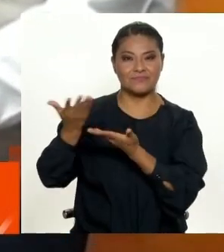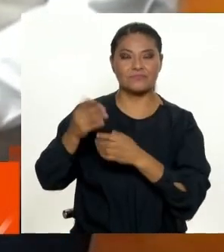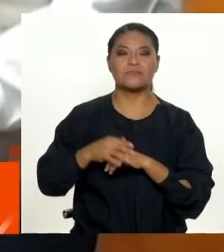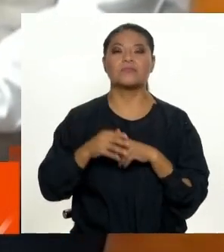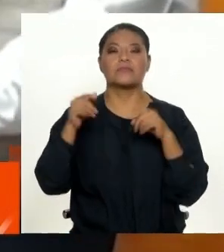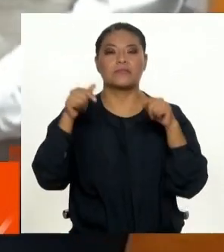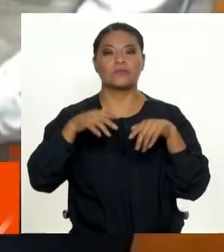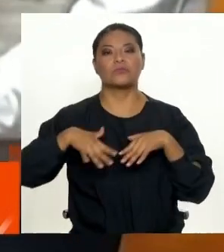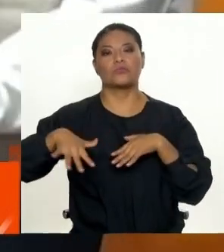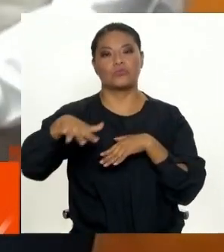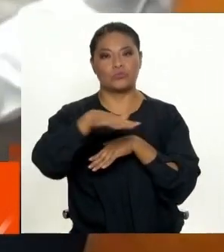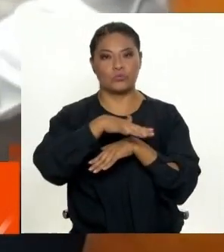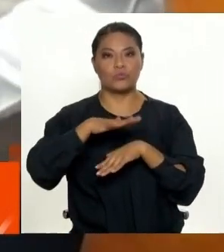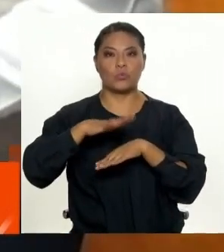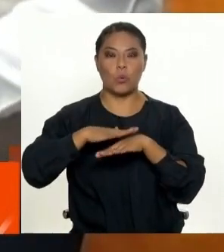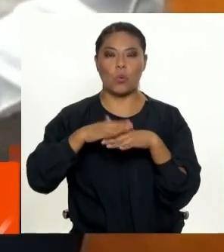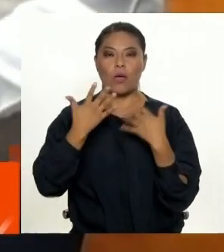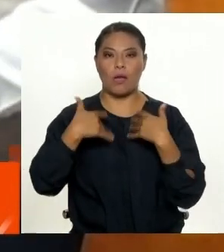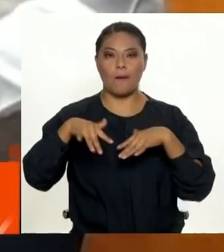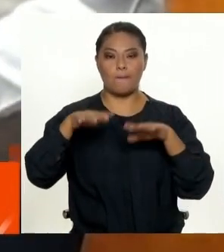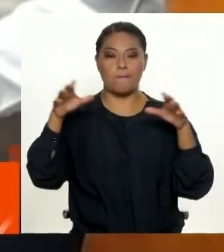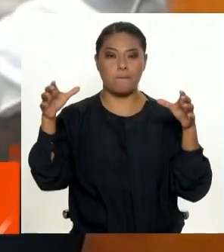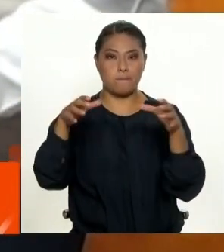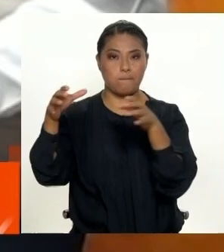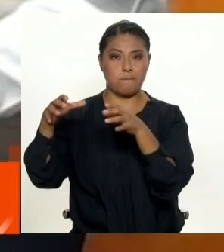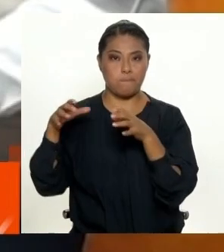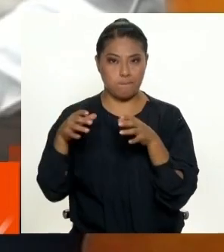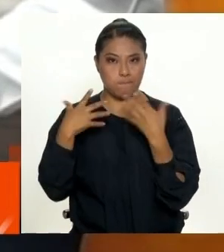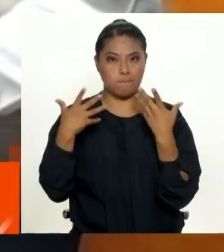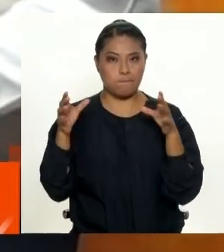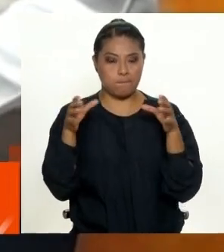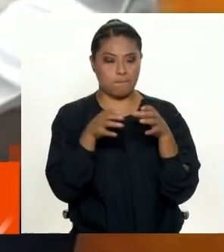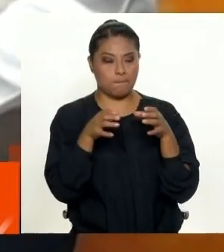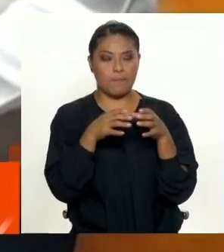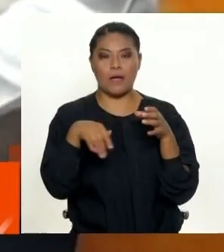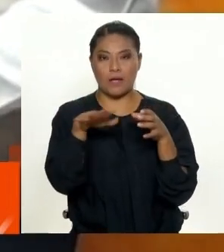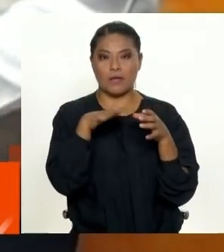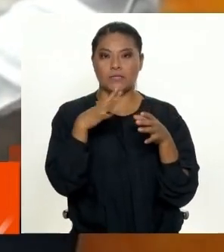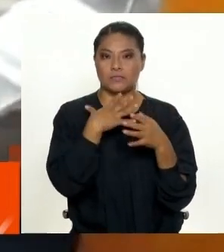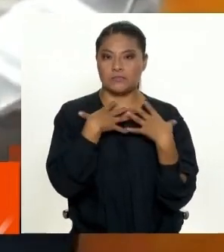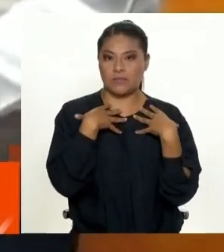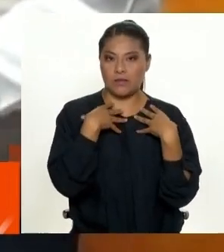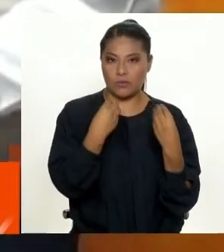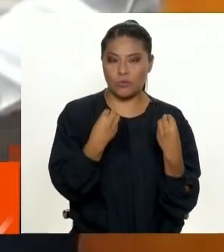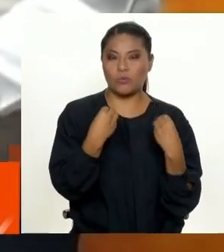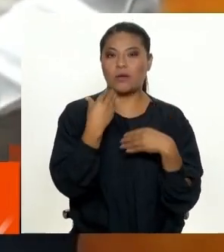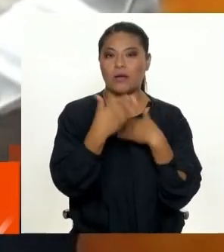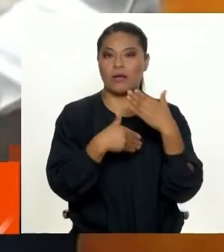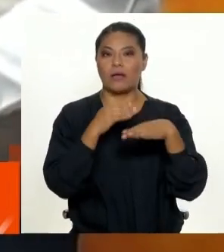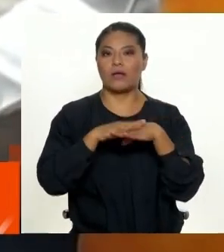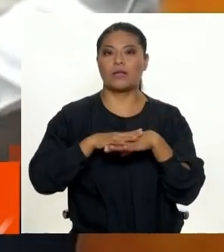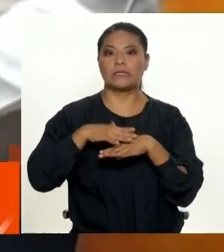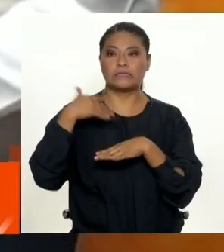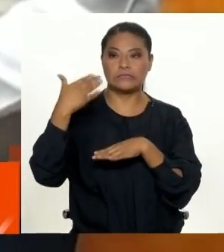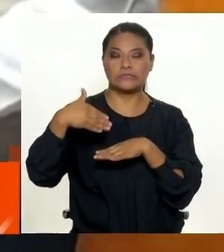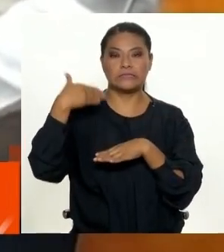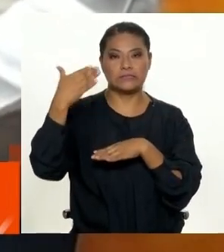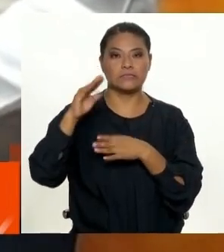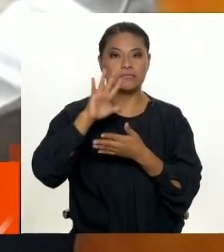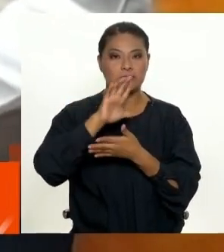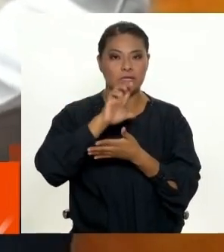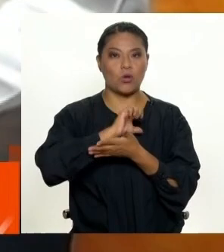Salud, con su órgano desconcentrado, la Intendencia Macroregional, en lo que va a los primeros 5 meses del año, ya ha